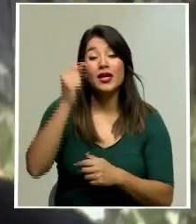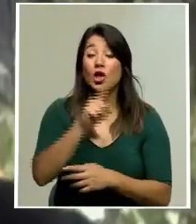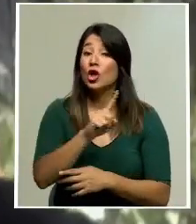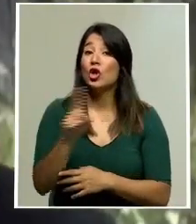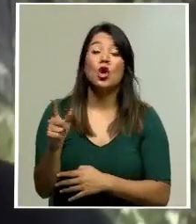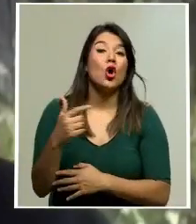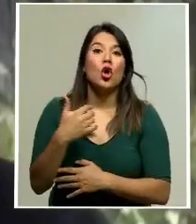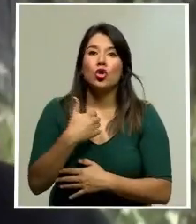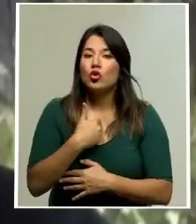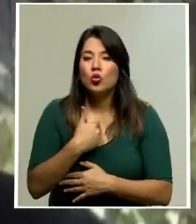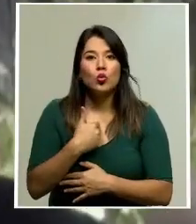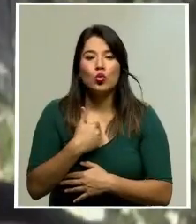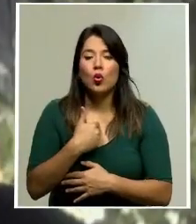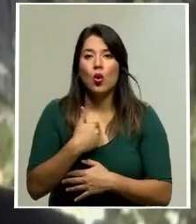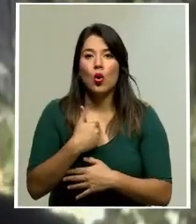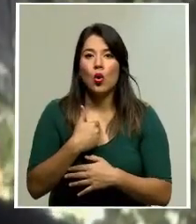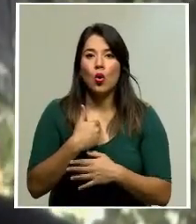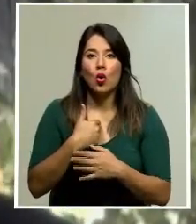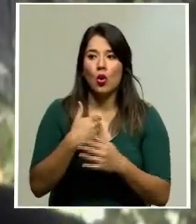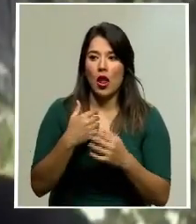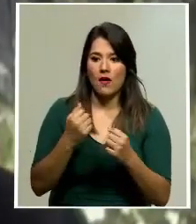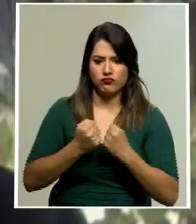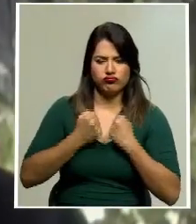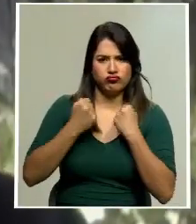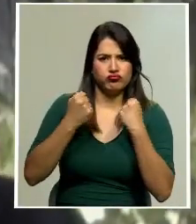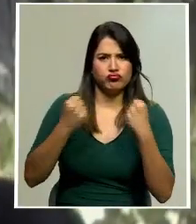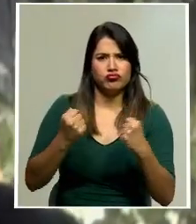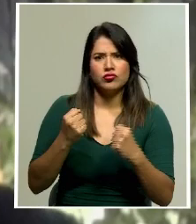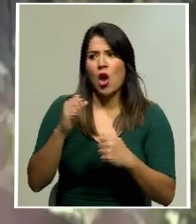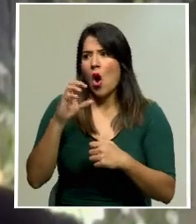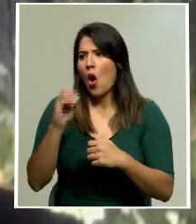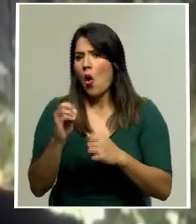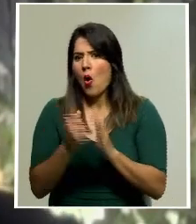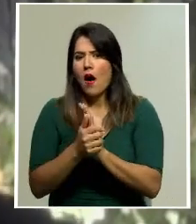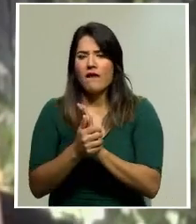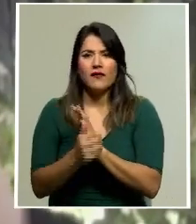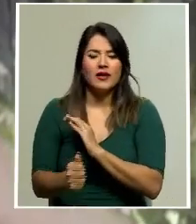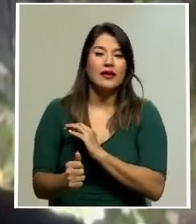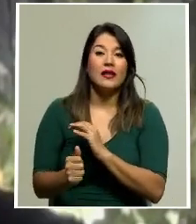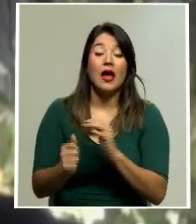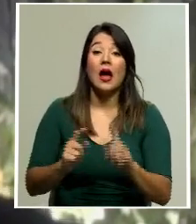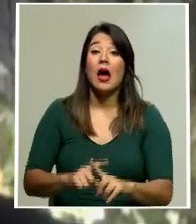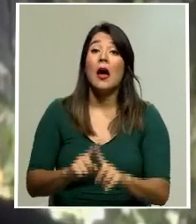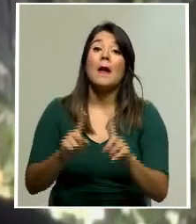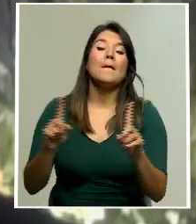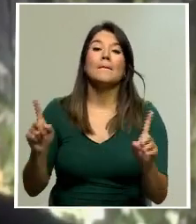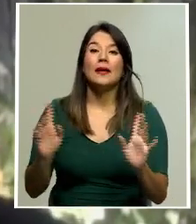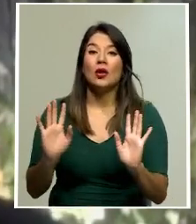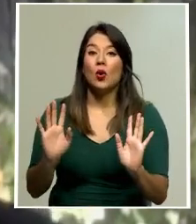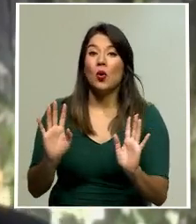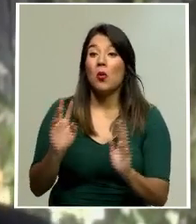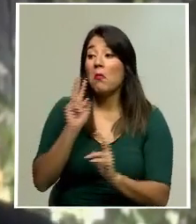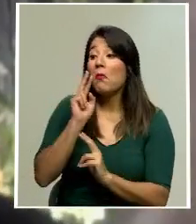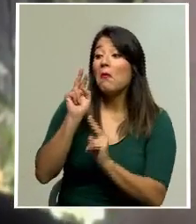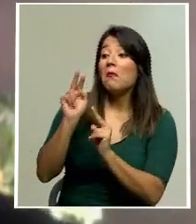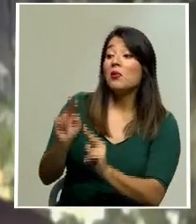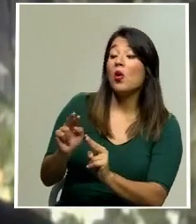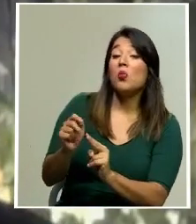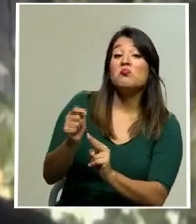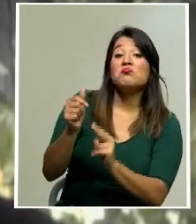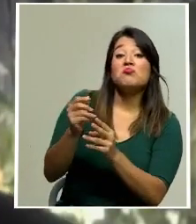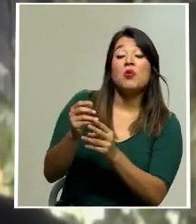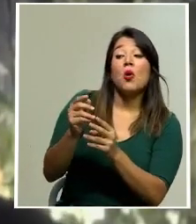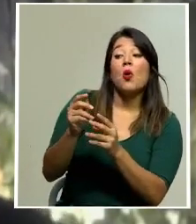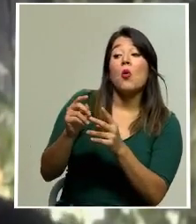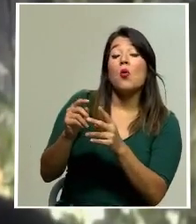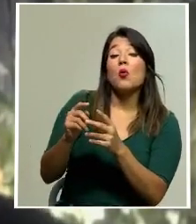no tuvo el fuelle, no tuvo la valentía o la posibilidad, pero el gobierno dijo, aquí está el torniquete, déjenme el equipo